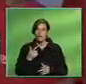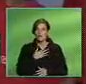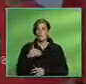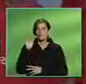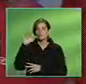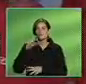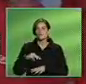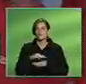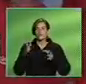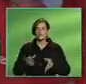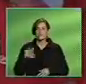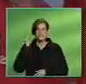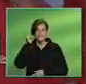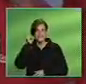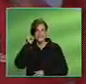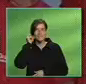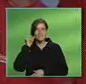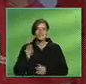ministra.